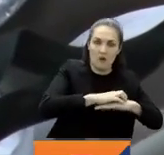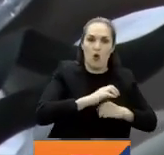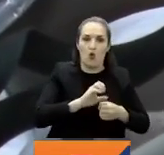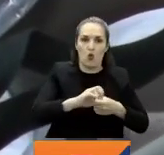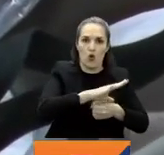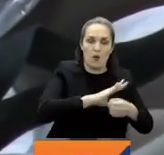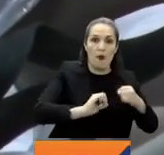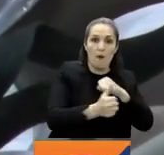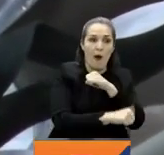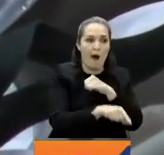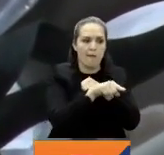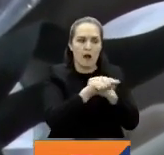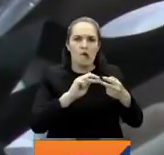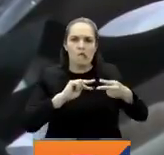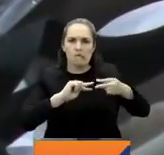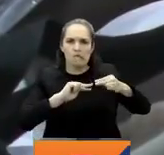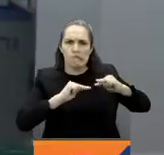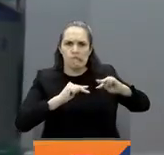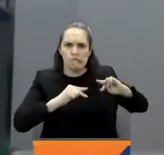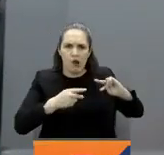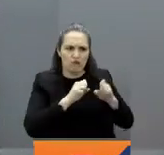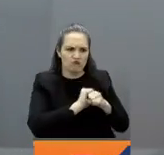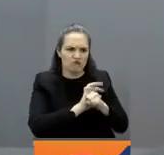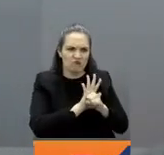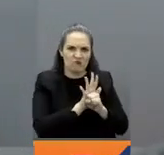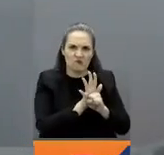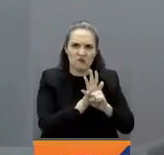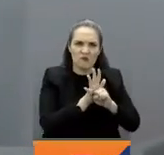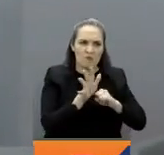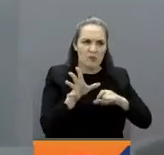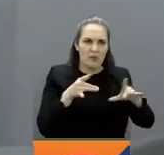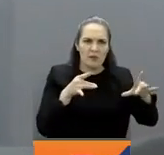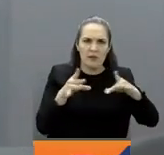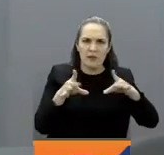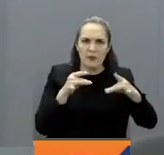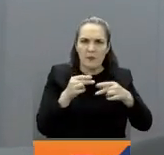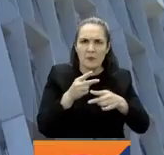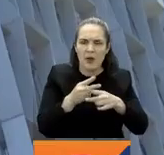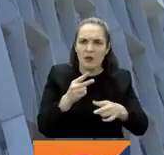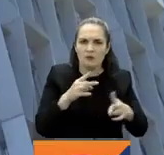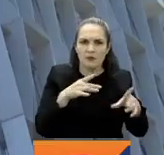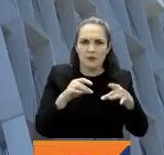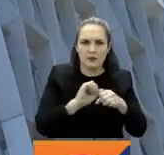porta una serie de mutaciones que podrían aumentar la transmisibilidad del virus.